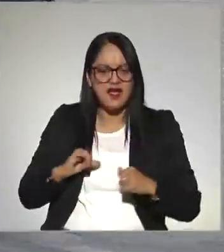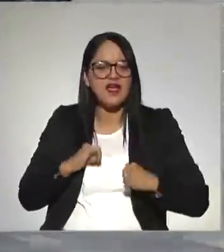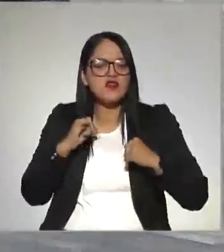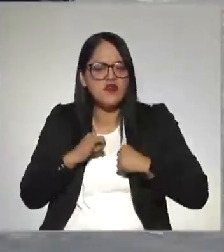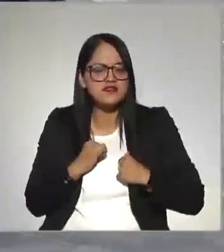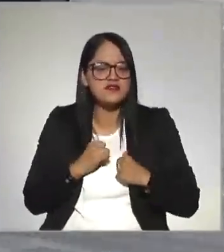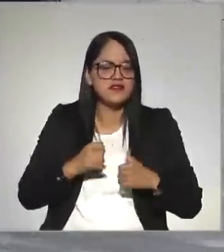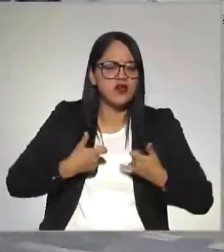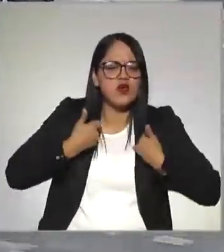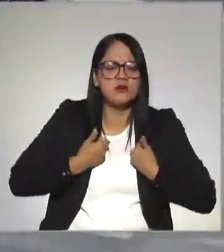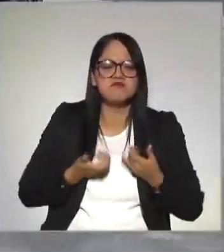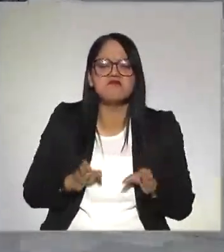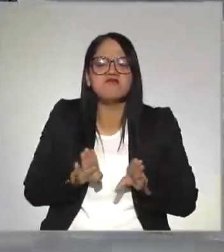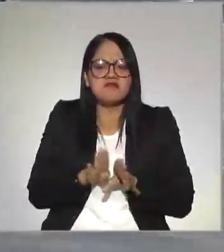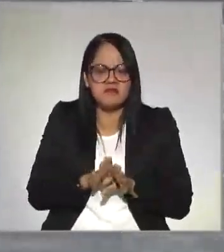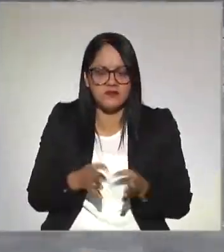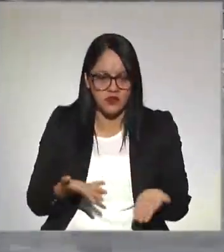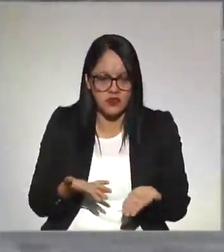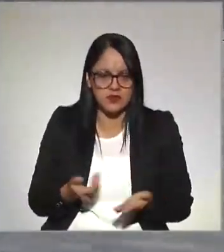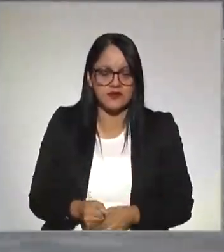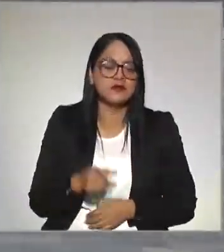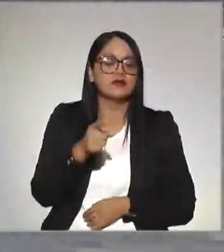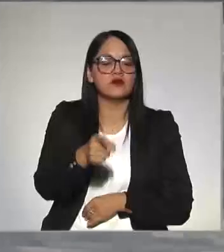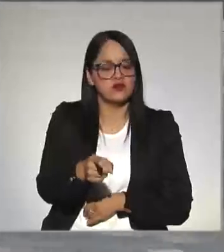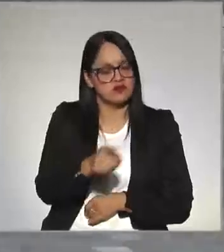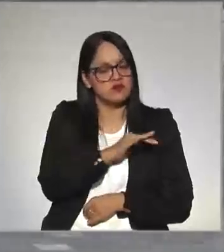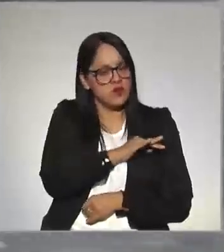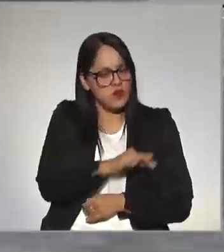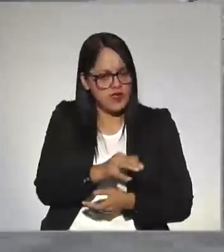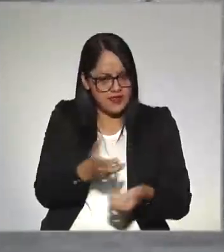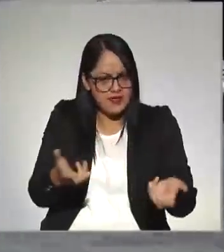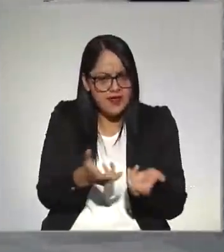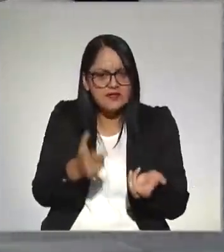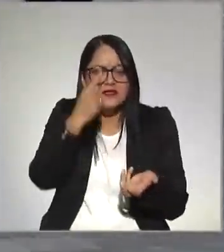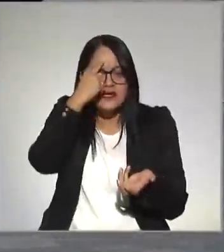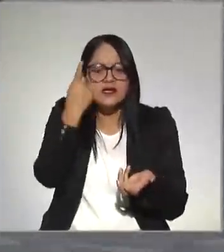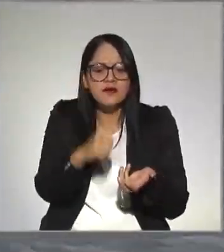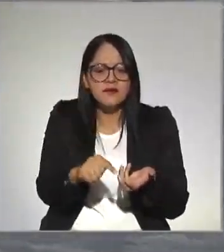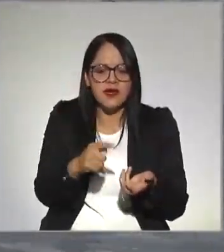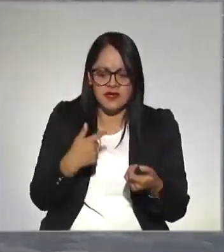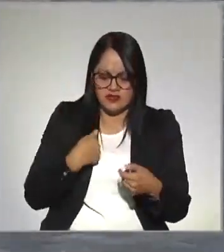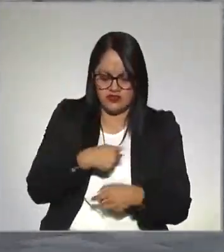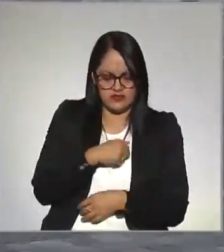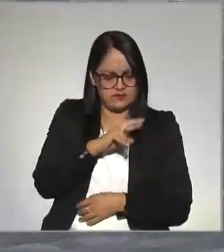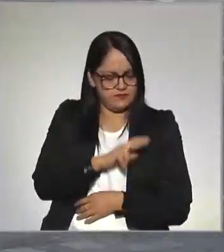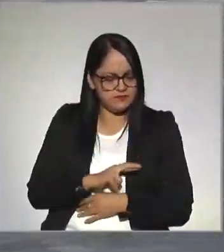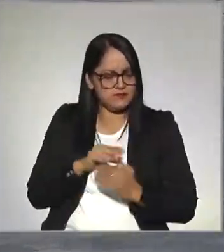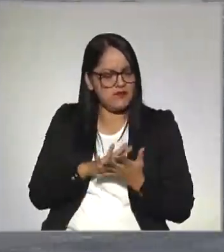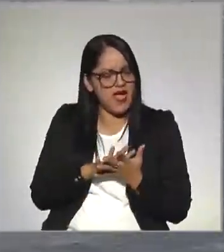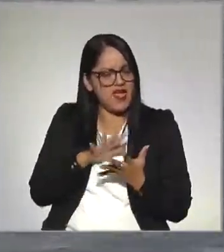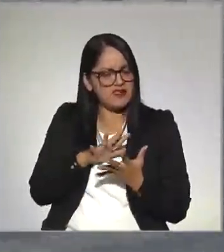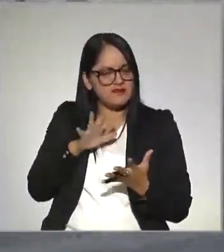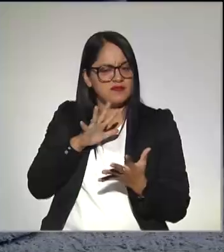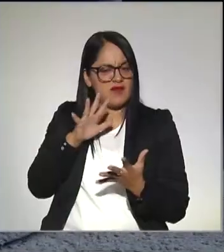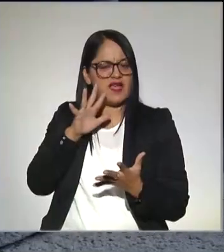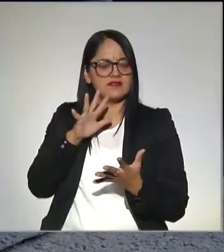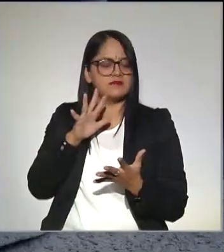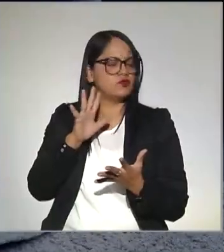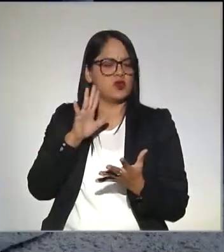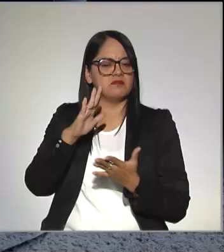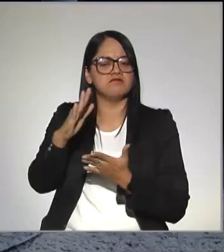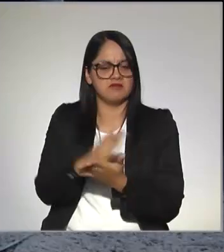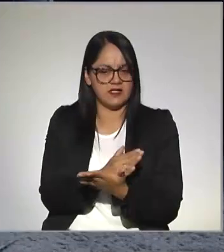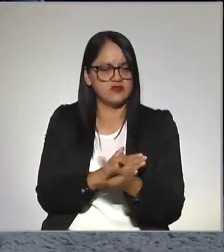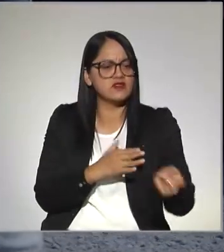y jóvenes? ¿Qué acciones podemos llevar a cabo para no seguir alimentando molestias en nuestros